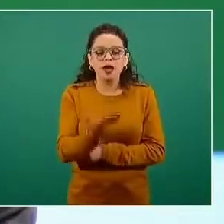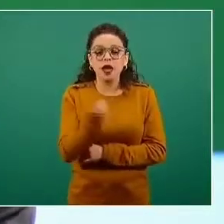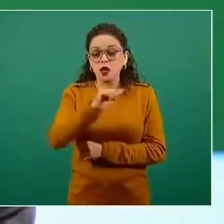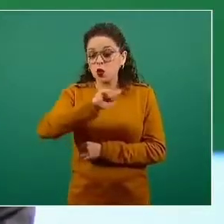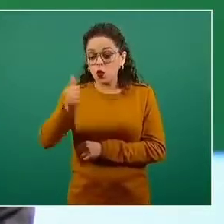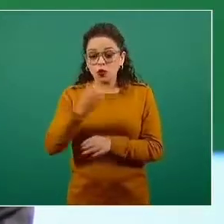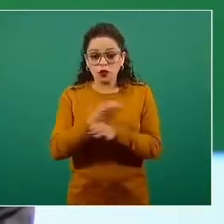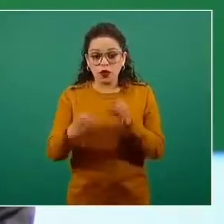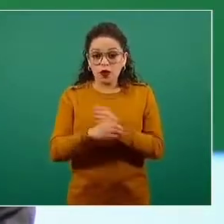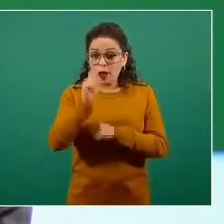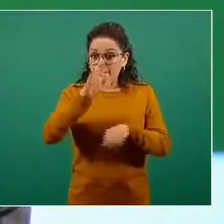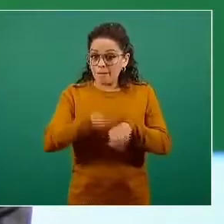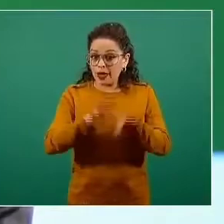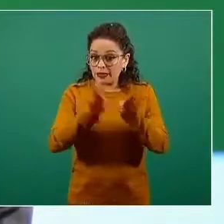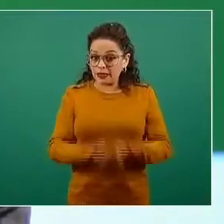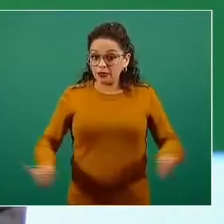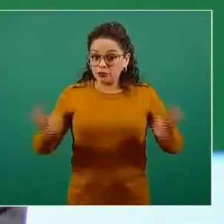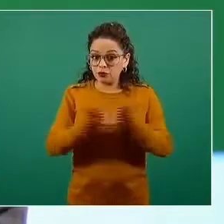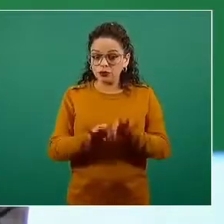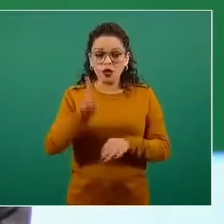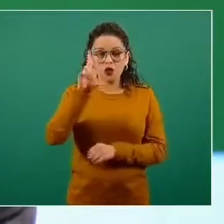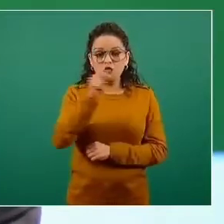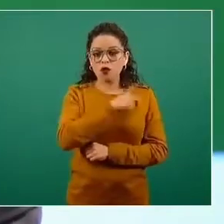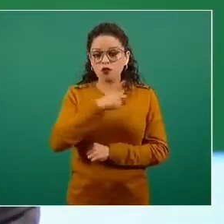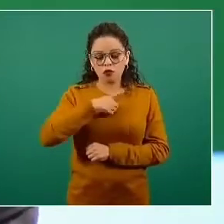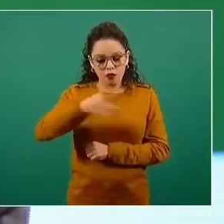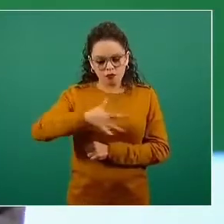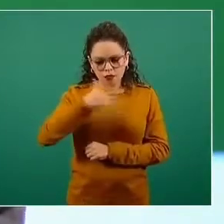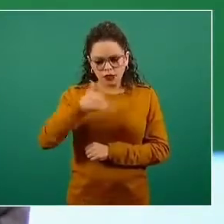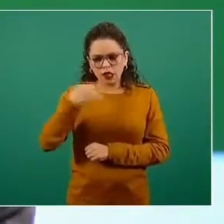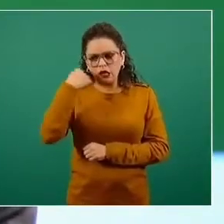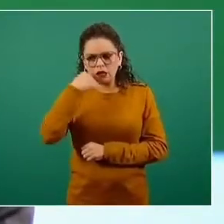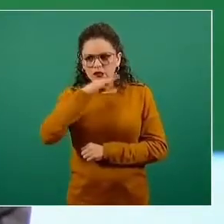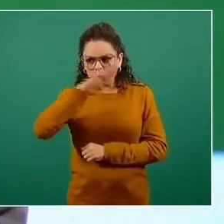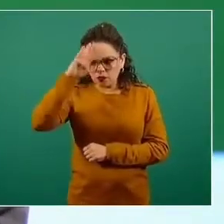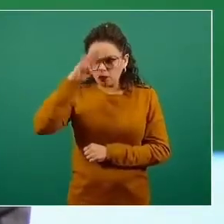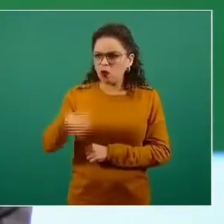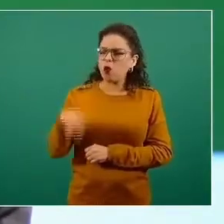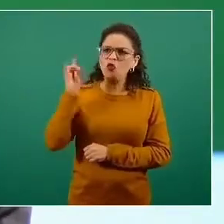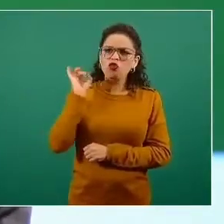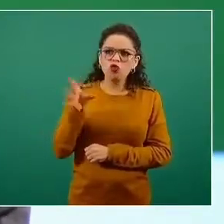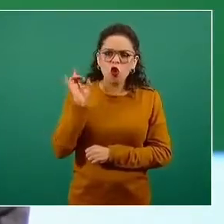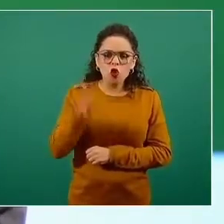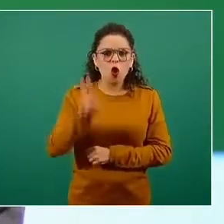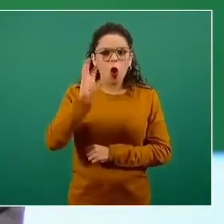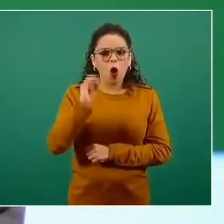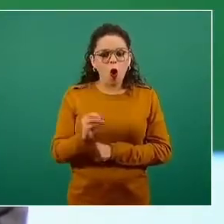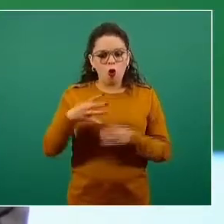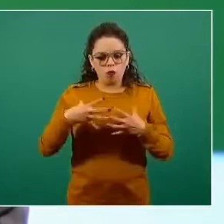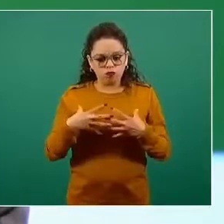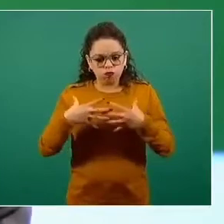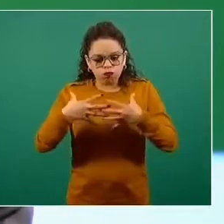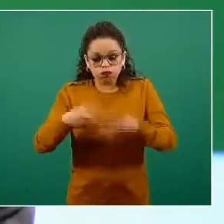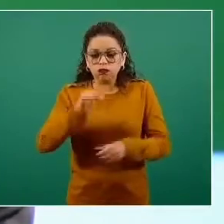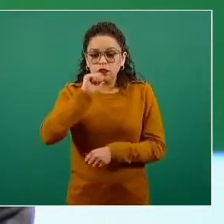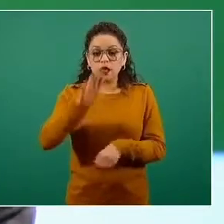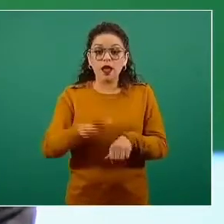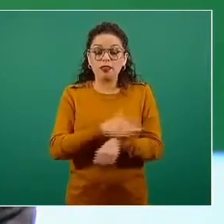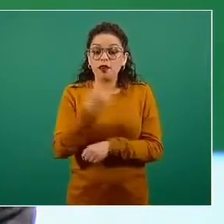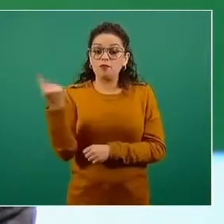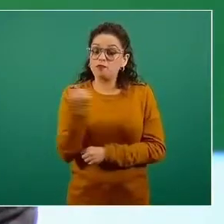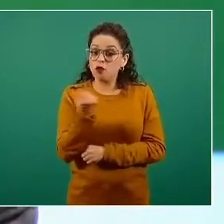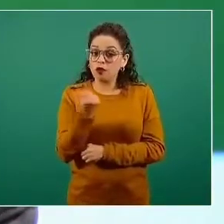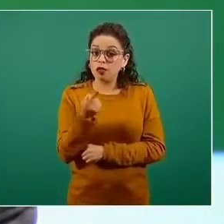importante es que no tenga síntomas, que no tenga fiebre, que no haya tenido dolor, que no tenga inflamación, porque se considera que es